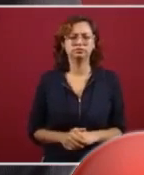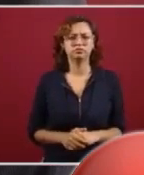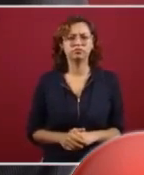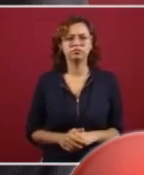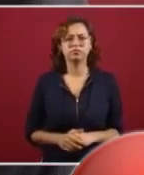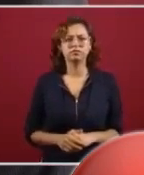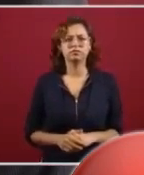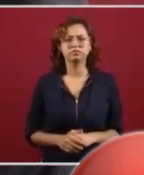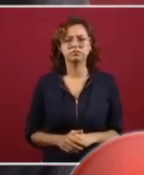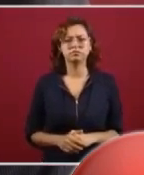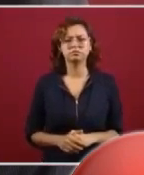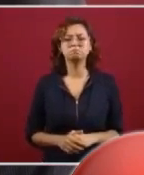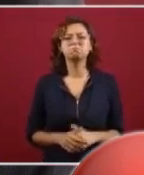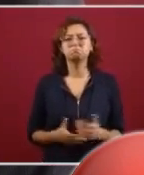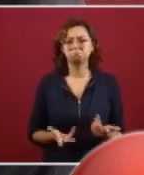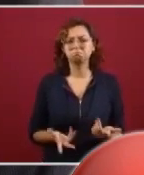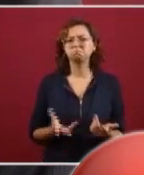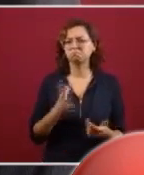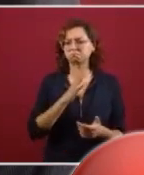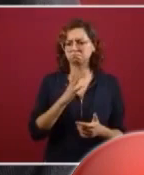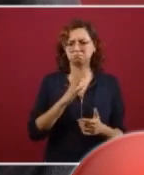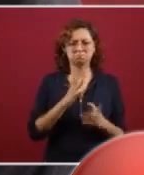hay muchas facturas